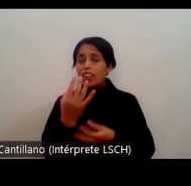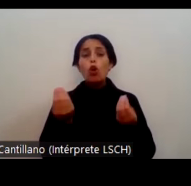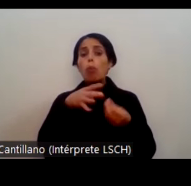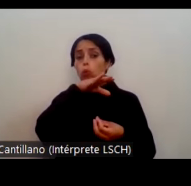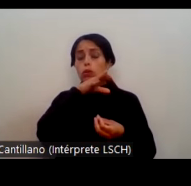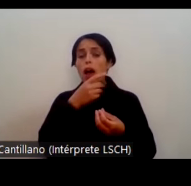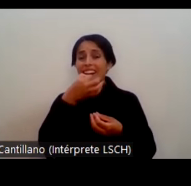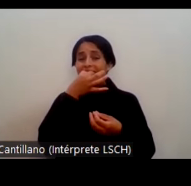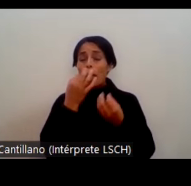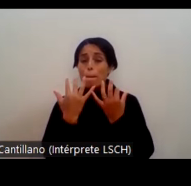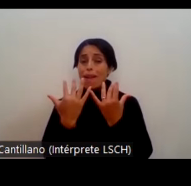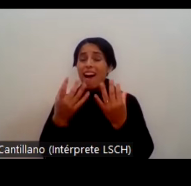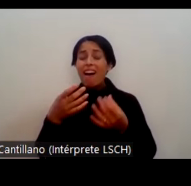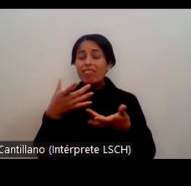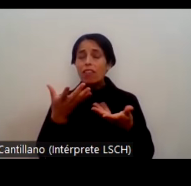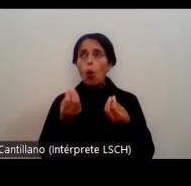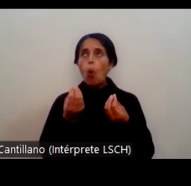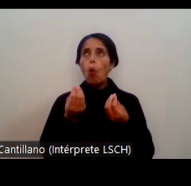aplicación, eh,